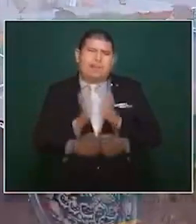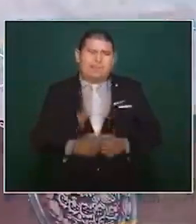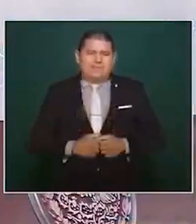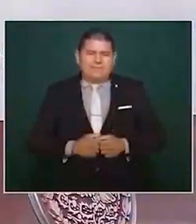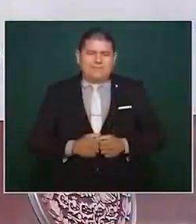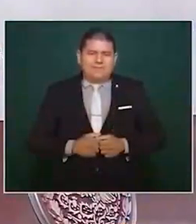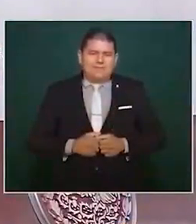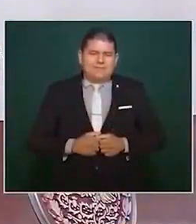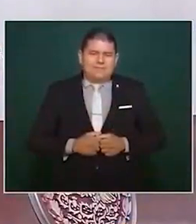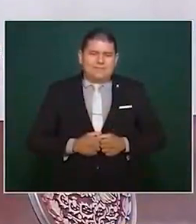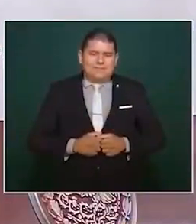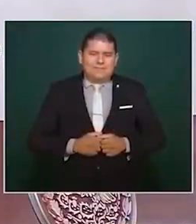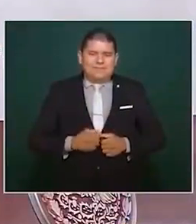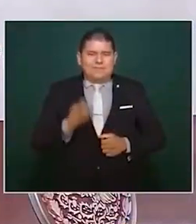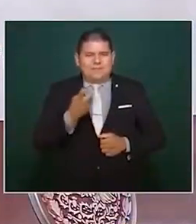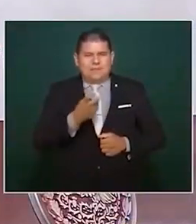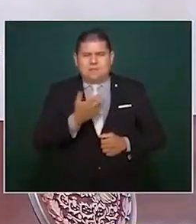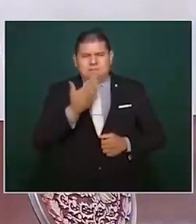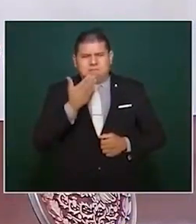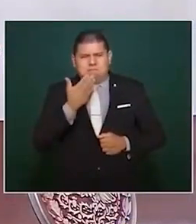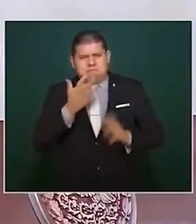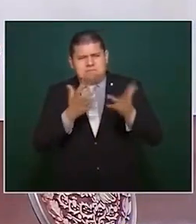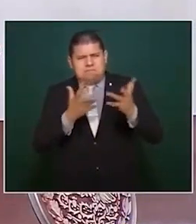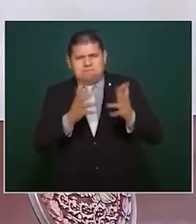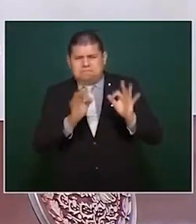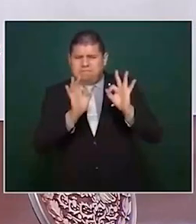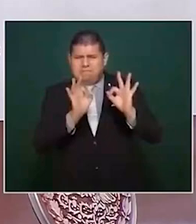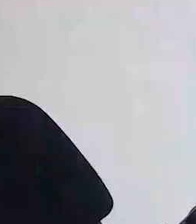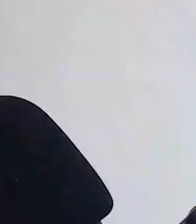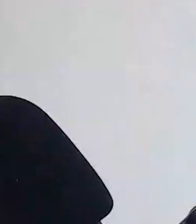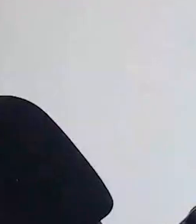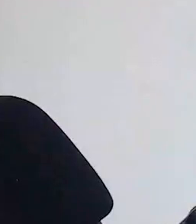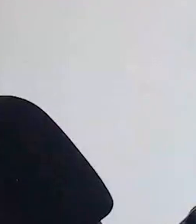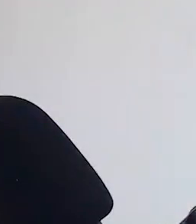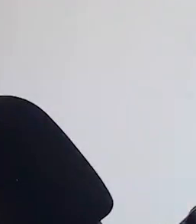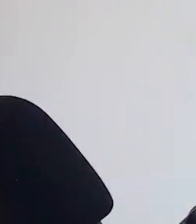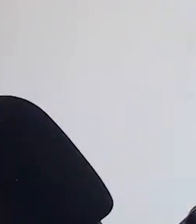ternuritas, es para aplaudirles.